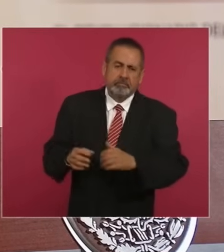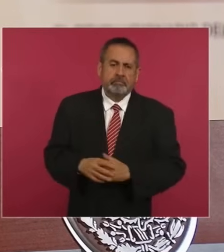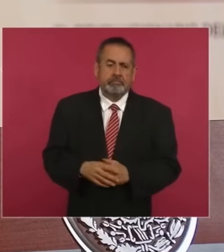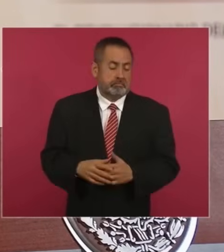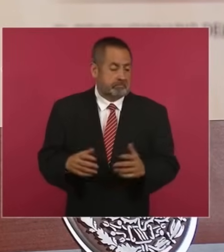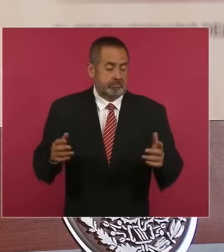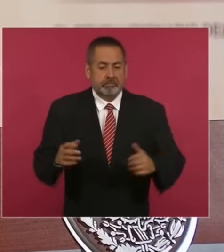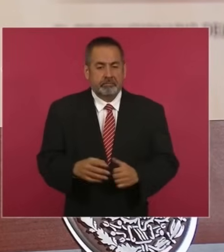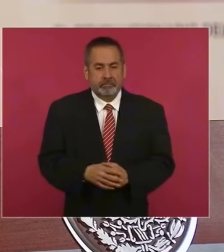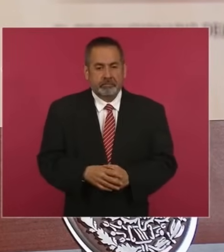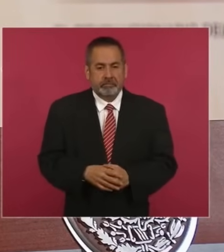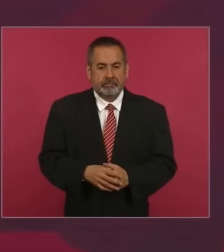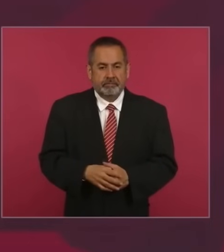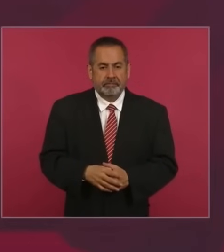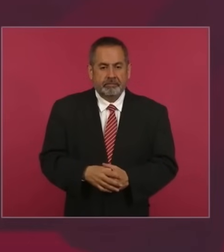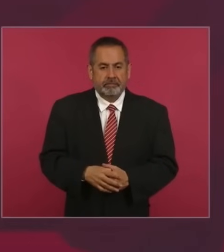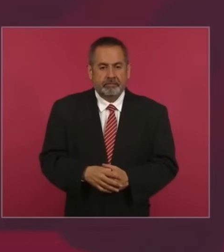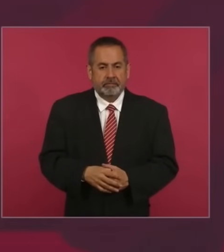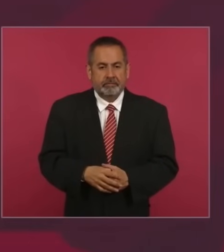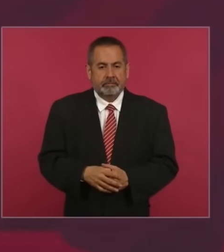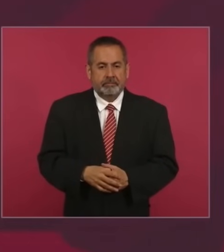digo,